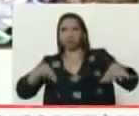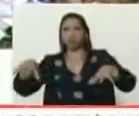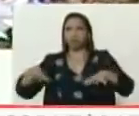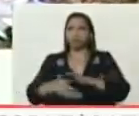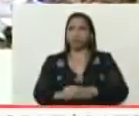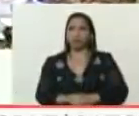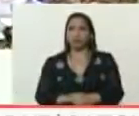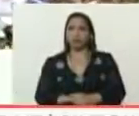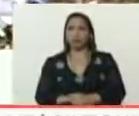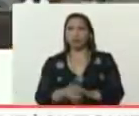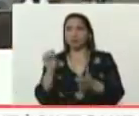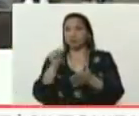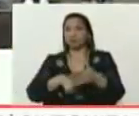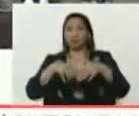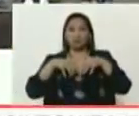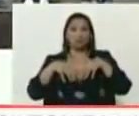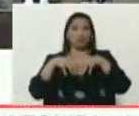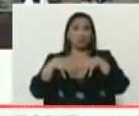sin militancia,